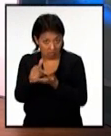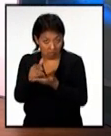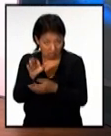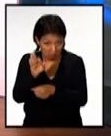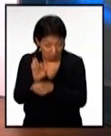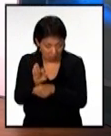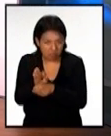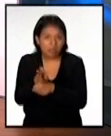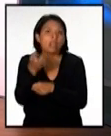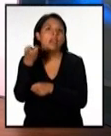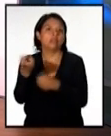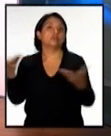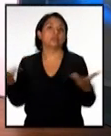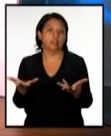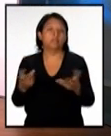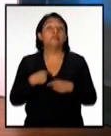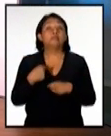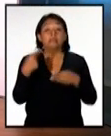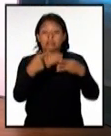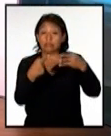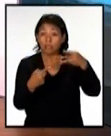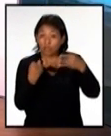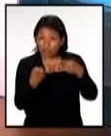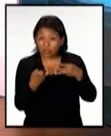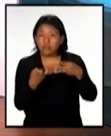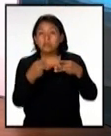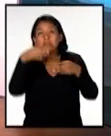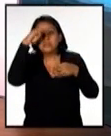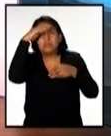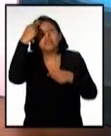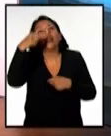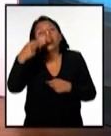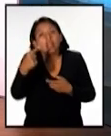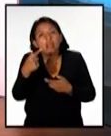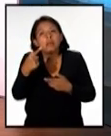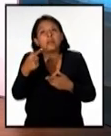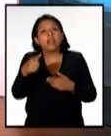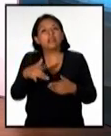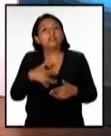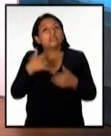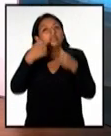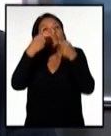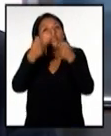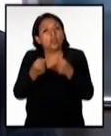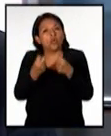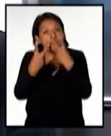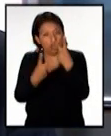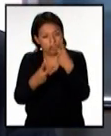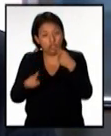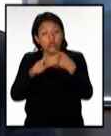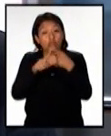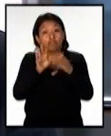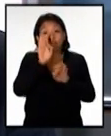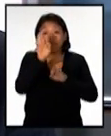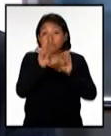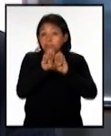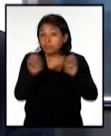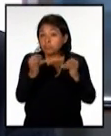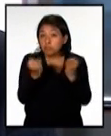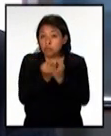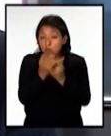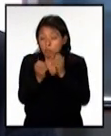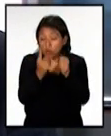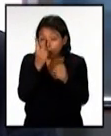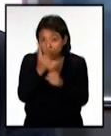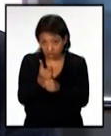Están pensados esos elementos para, sobre todo, garantizar dos cosas: igualdad de trato y igualdad de oportunidades, que